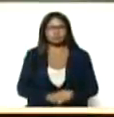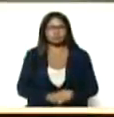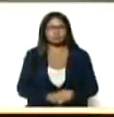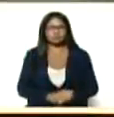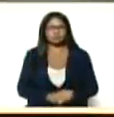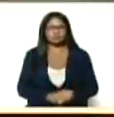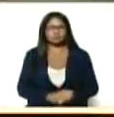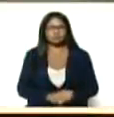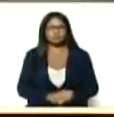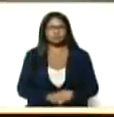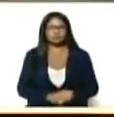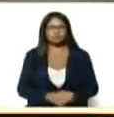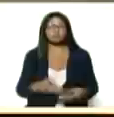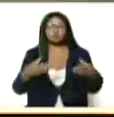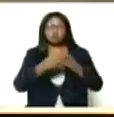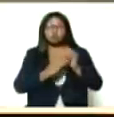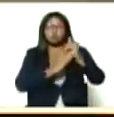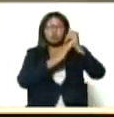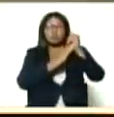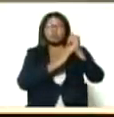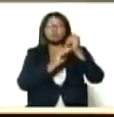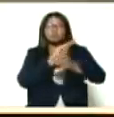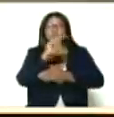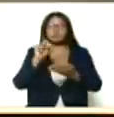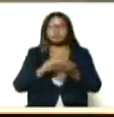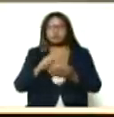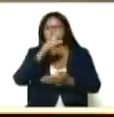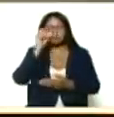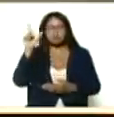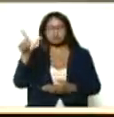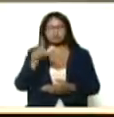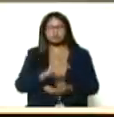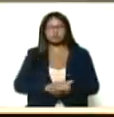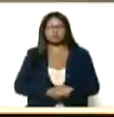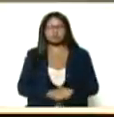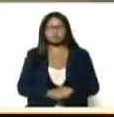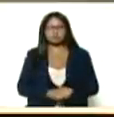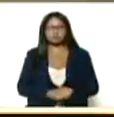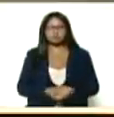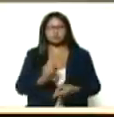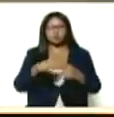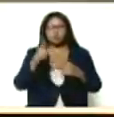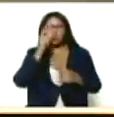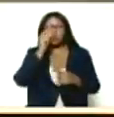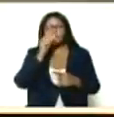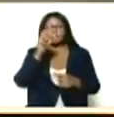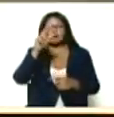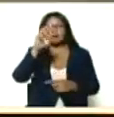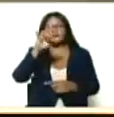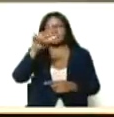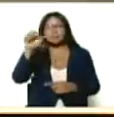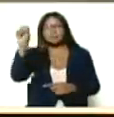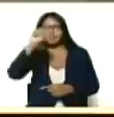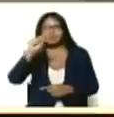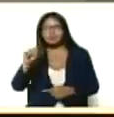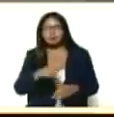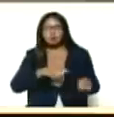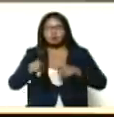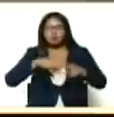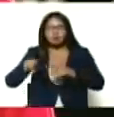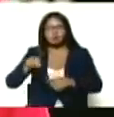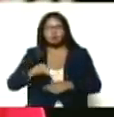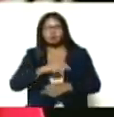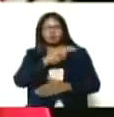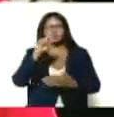Miembros de la Dirección Nacional. El camarada comandante Luis Reyes Reyes, coordinador general del